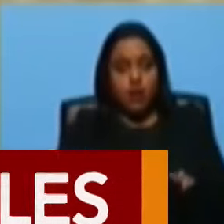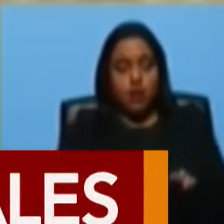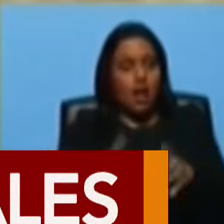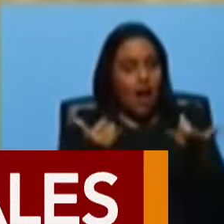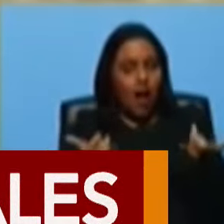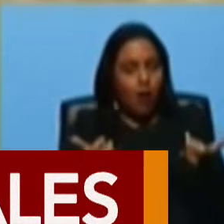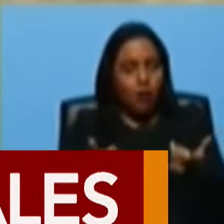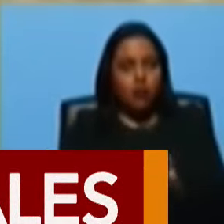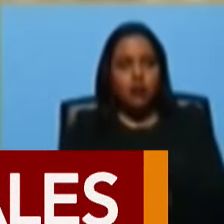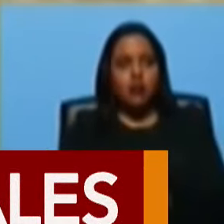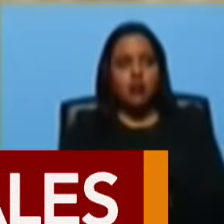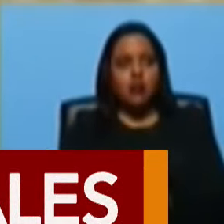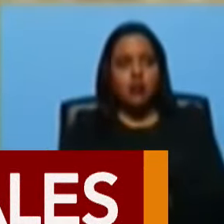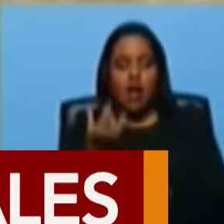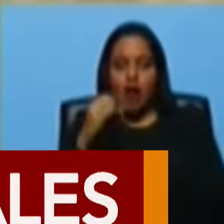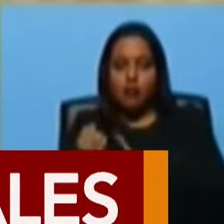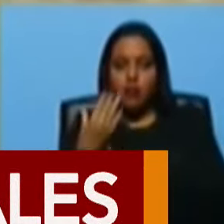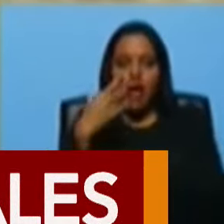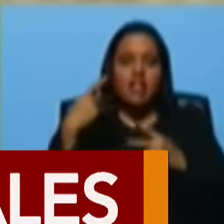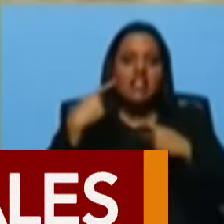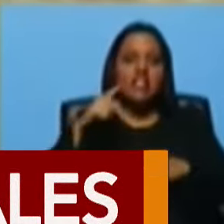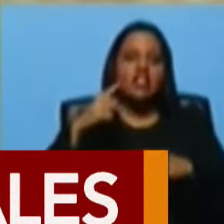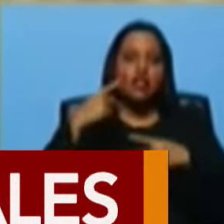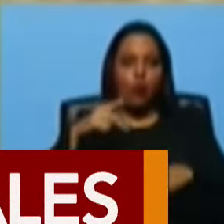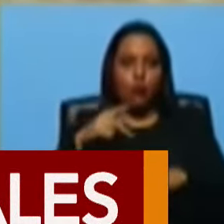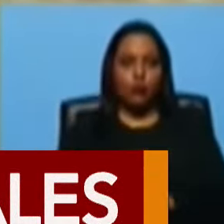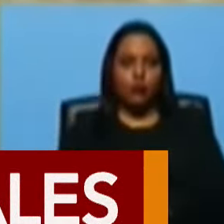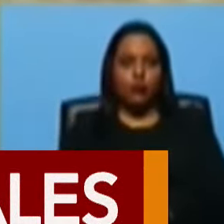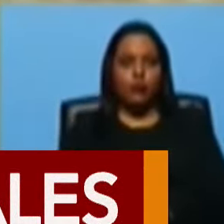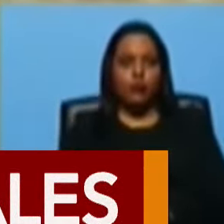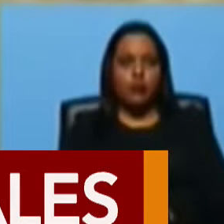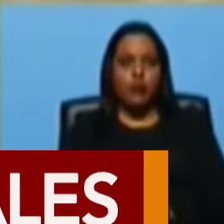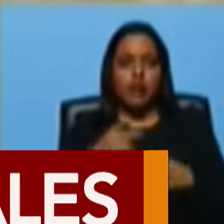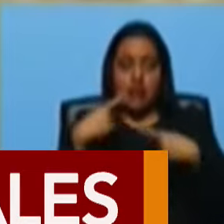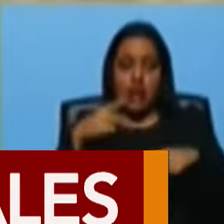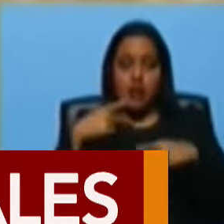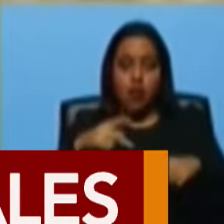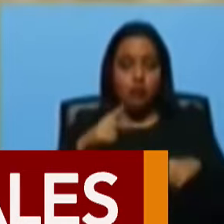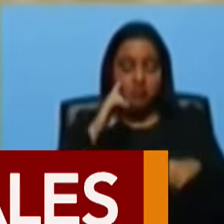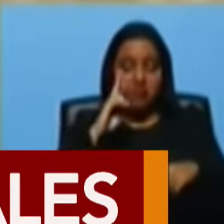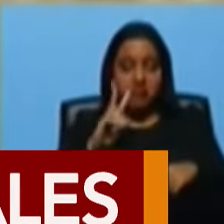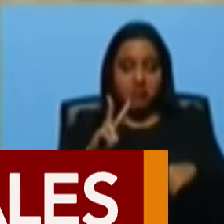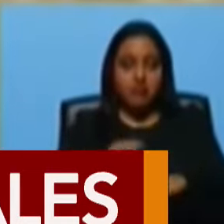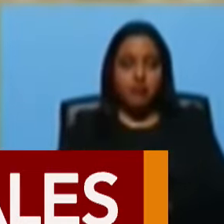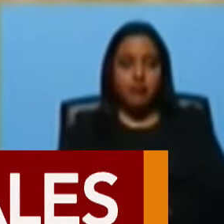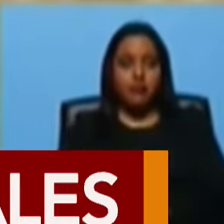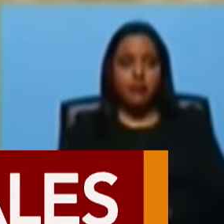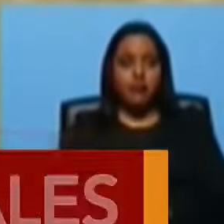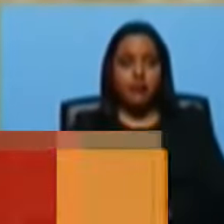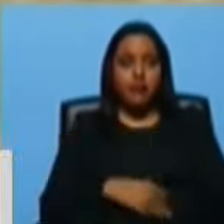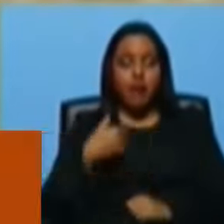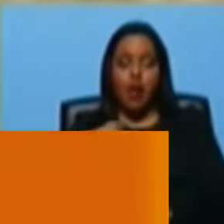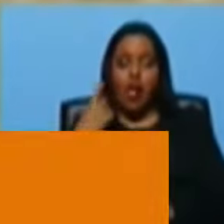fue y acusó a tiktok dijo que la red social tiktok propiedad del Chino Shan jimin